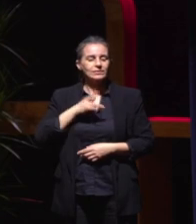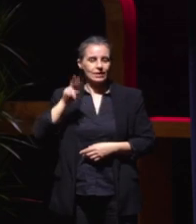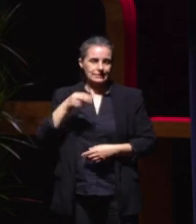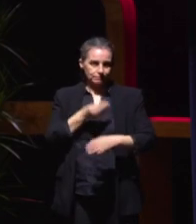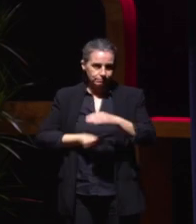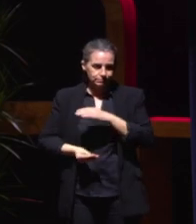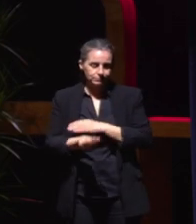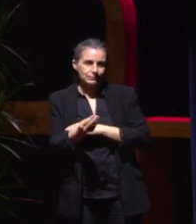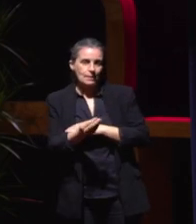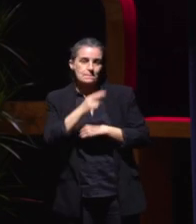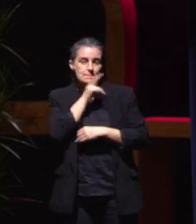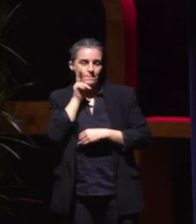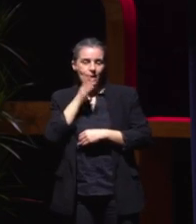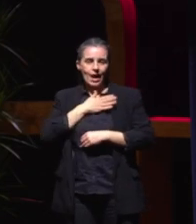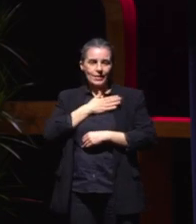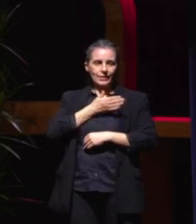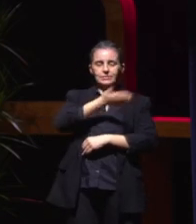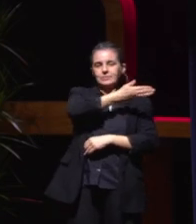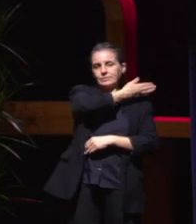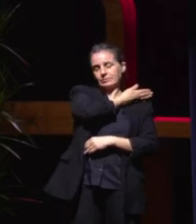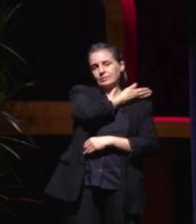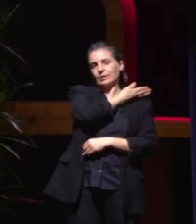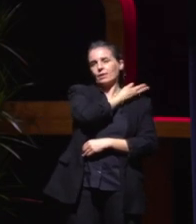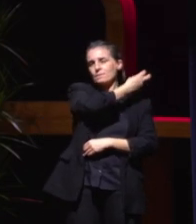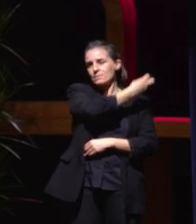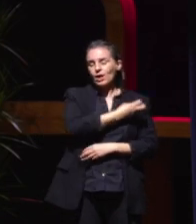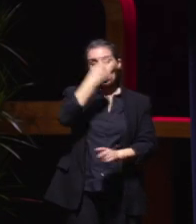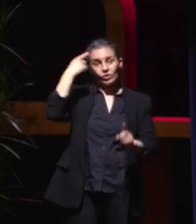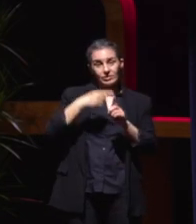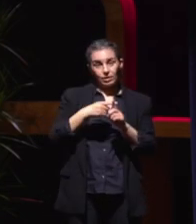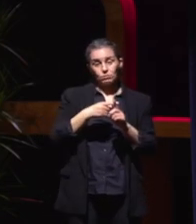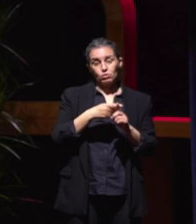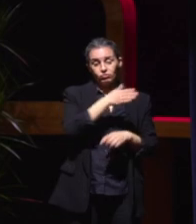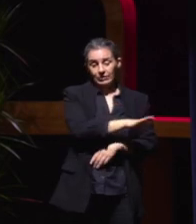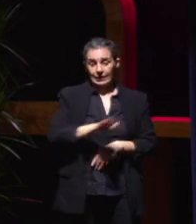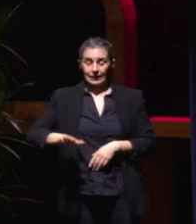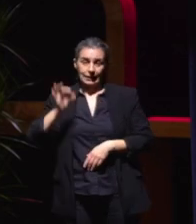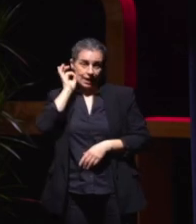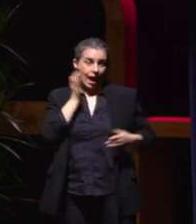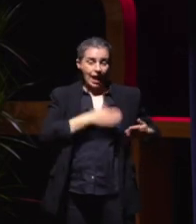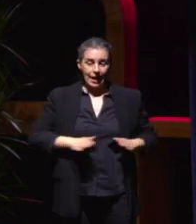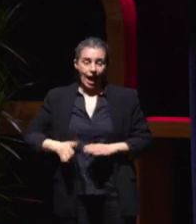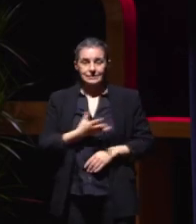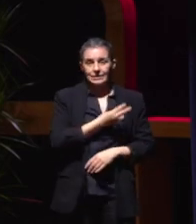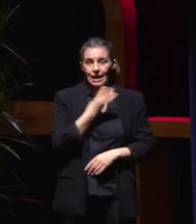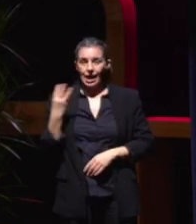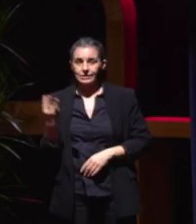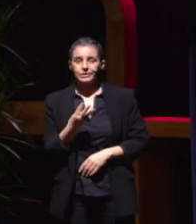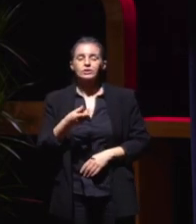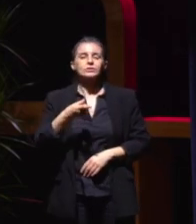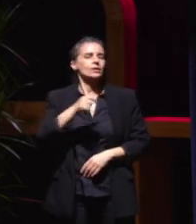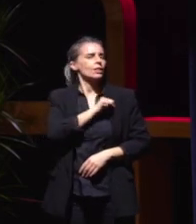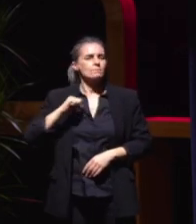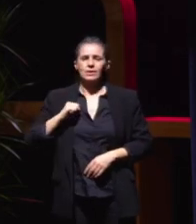de unas madres que mi madre solamente ha vivido para que nosotras tres las chicas de la casa fuéramos económicamente independientes